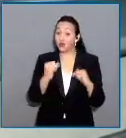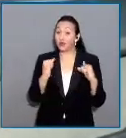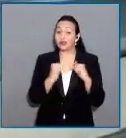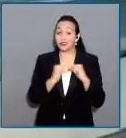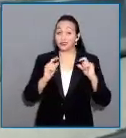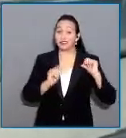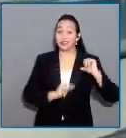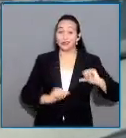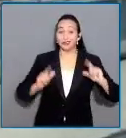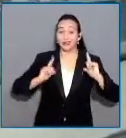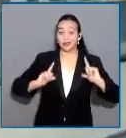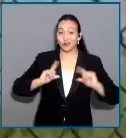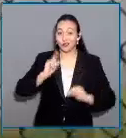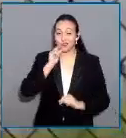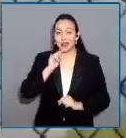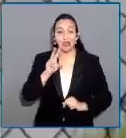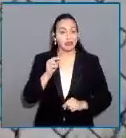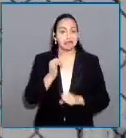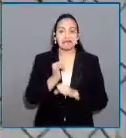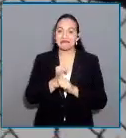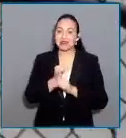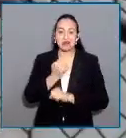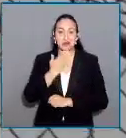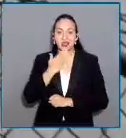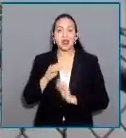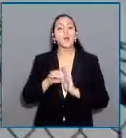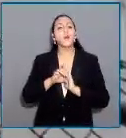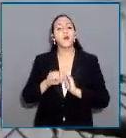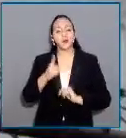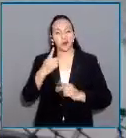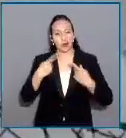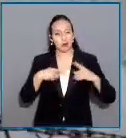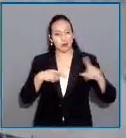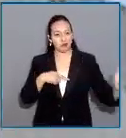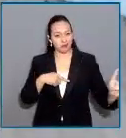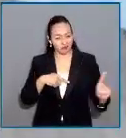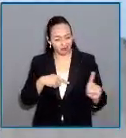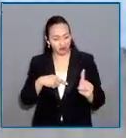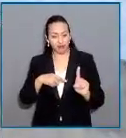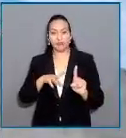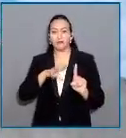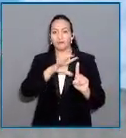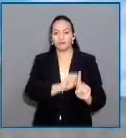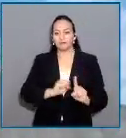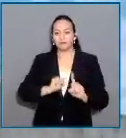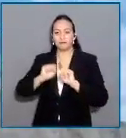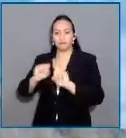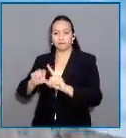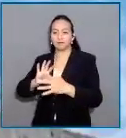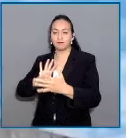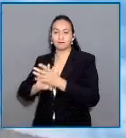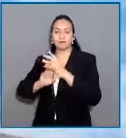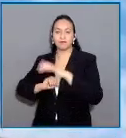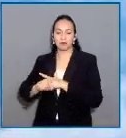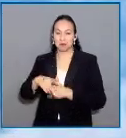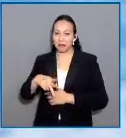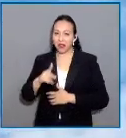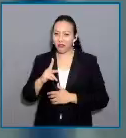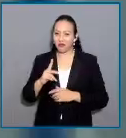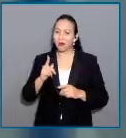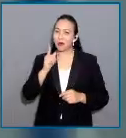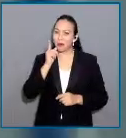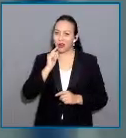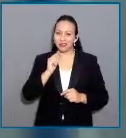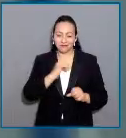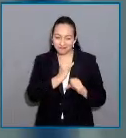investigando después de que logran que una persona siga su proceso en prisión. Lo que provoca, dijo, que muchas de esas causas penales se caigan